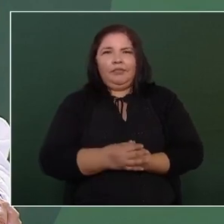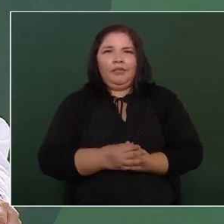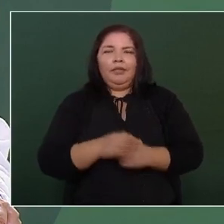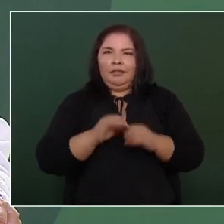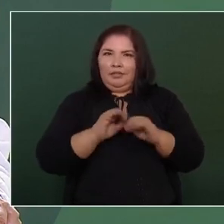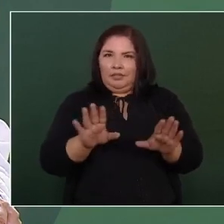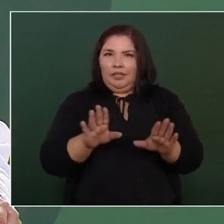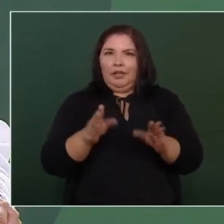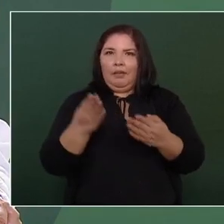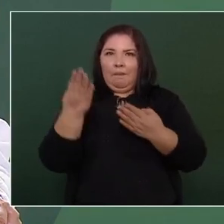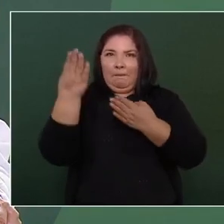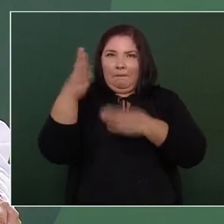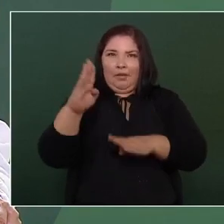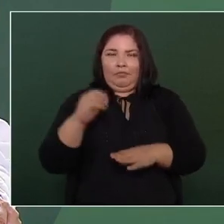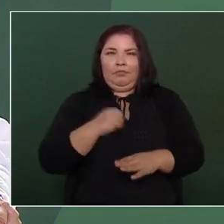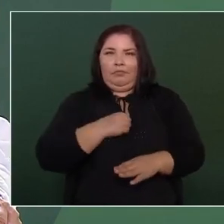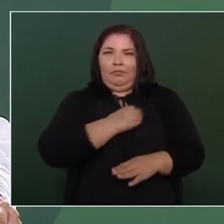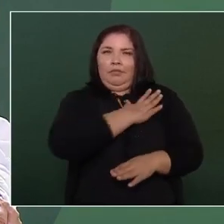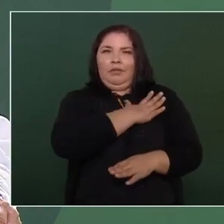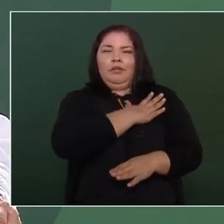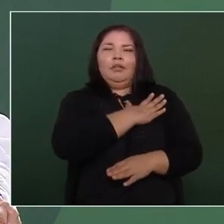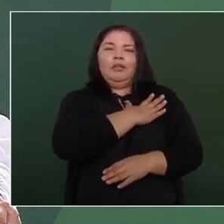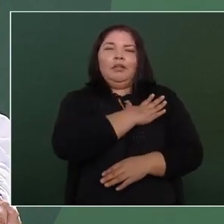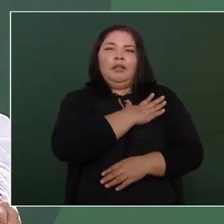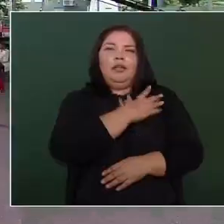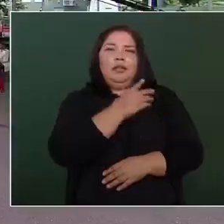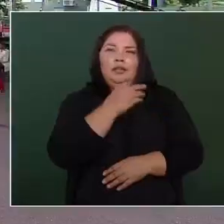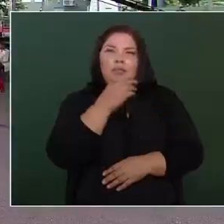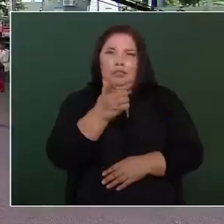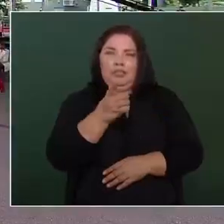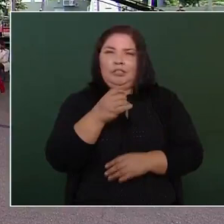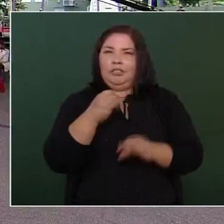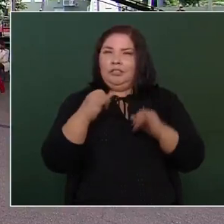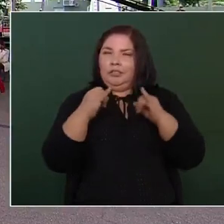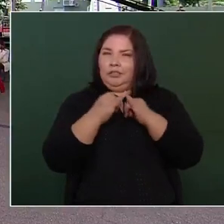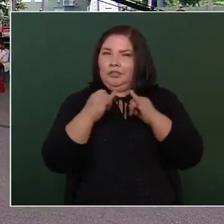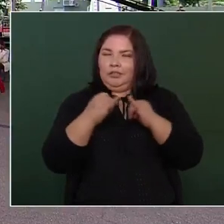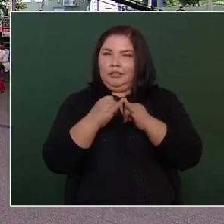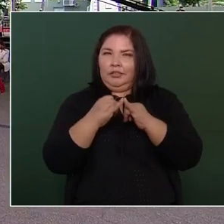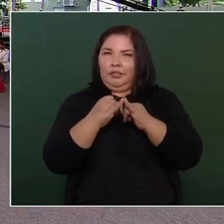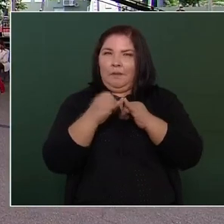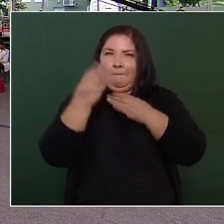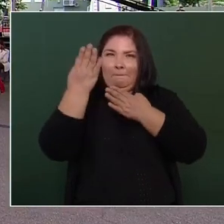ya el Banco del Bienestar es la institución